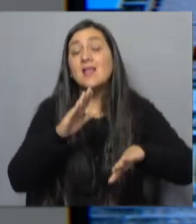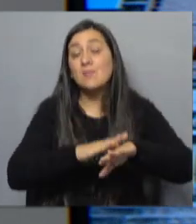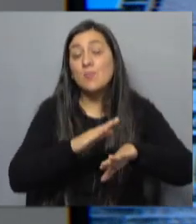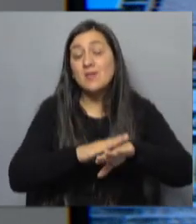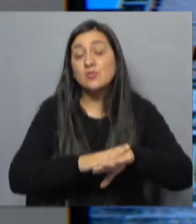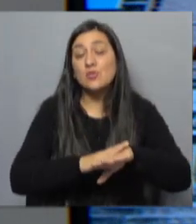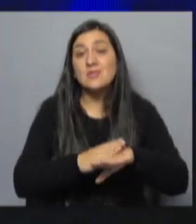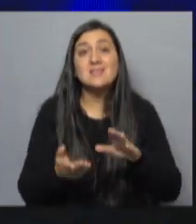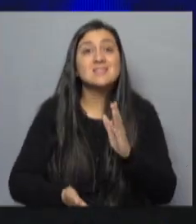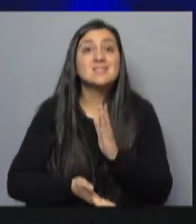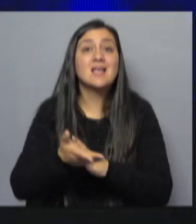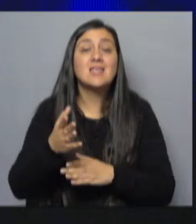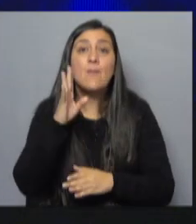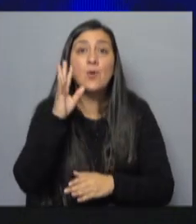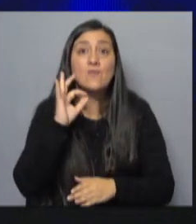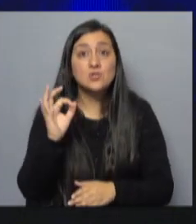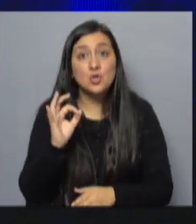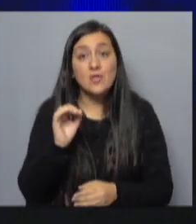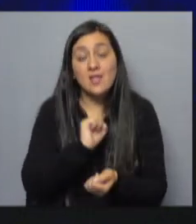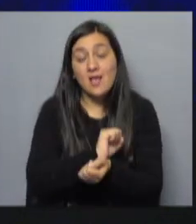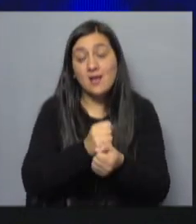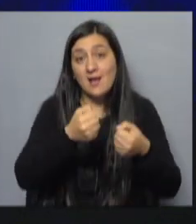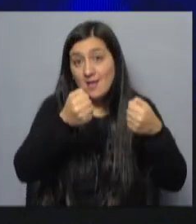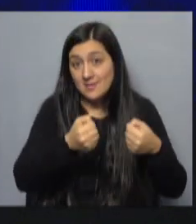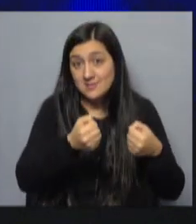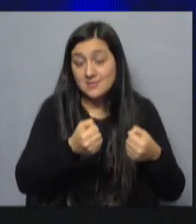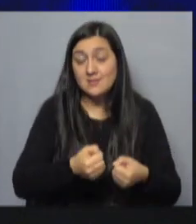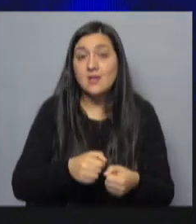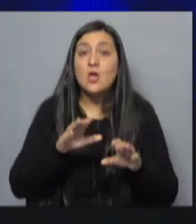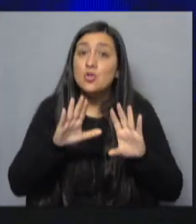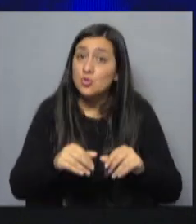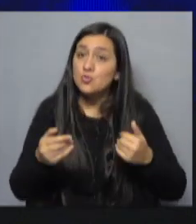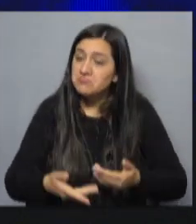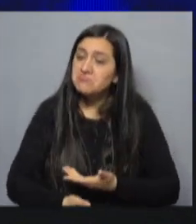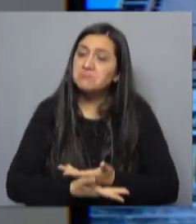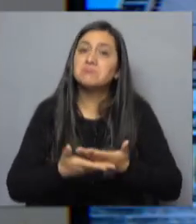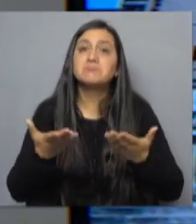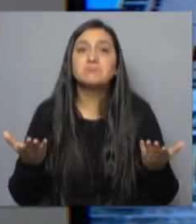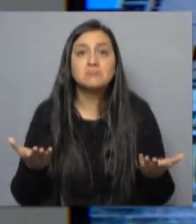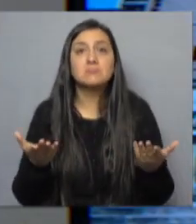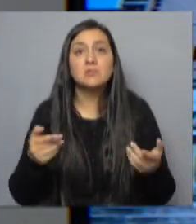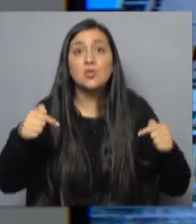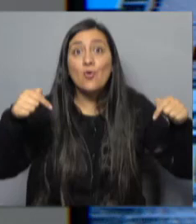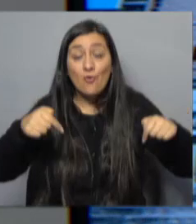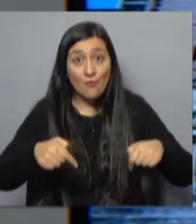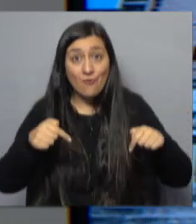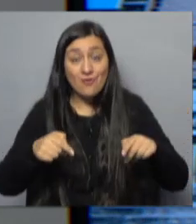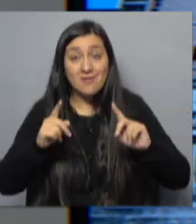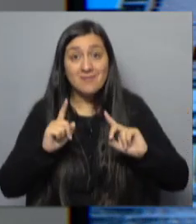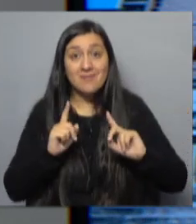salidas transitorias. Todo eso te ha traído visibilidad. Y esa visibilidad hoy